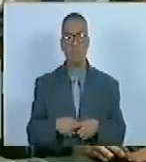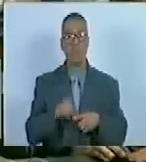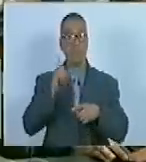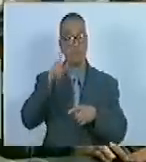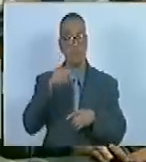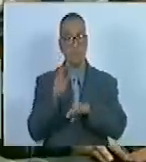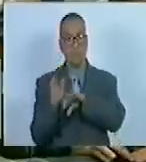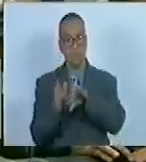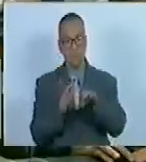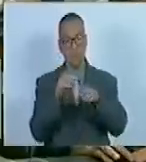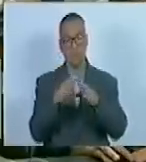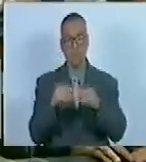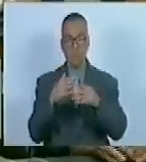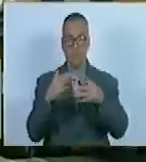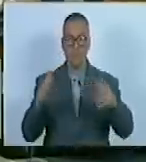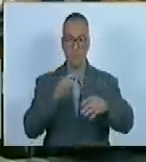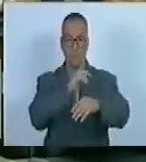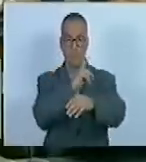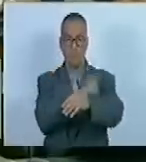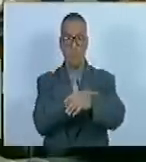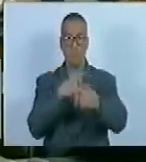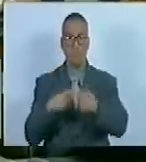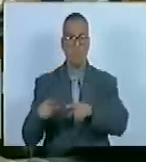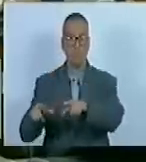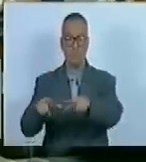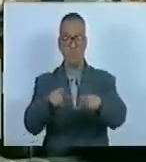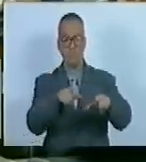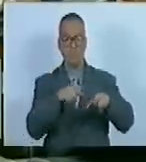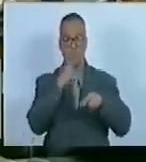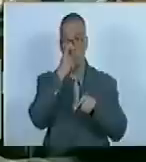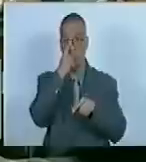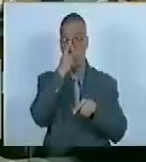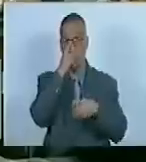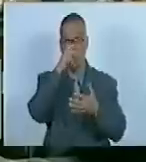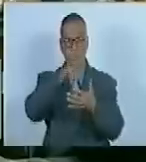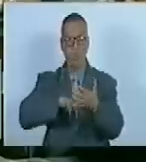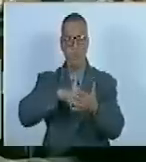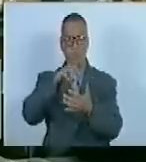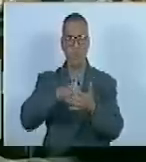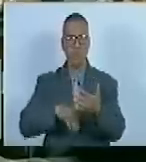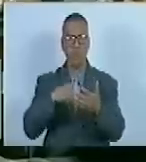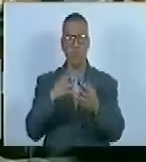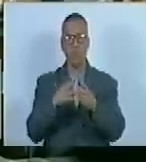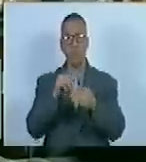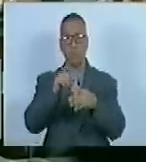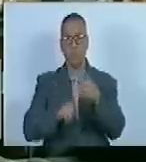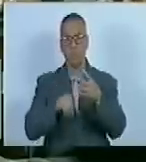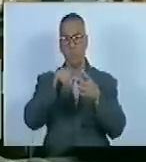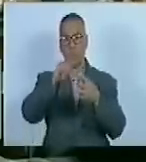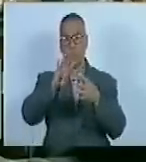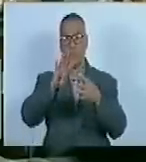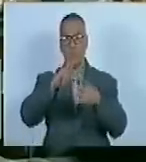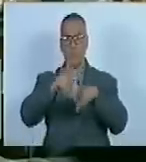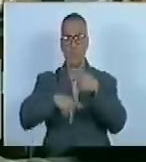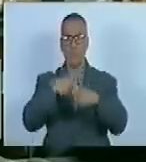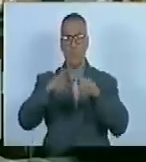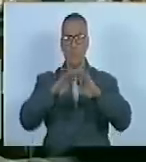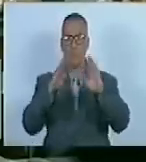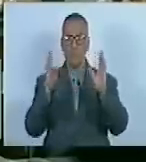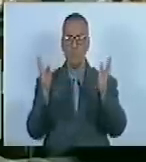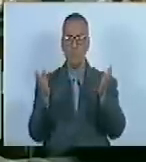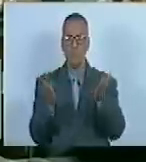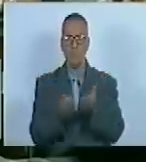de esto, pues, con grandes potencialidades en el área agrícola, cuarto productor mundial de cacao. Más